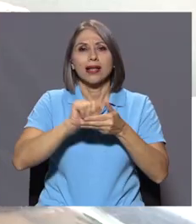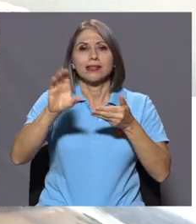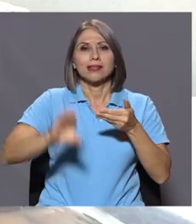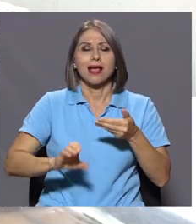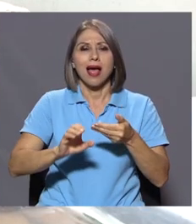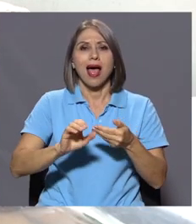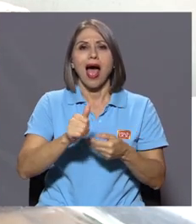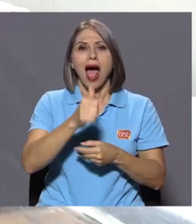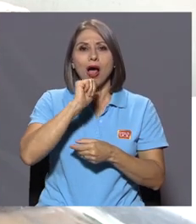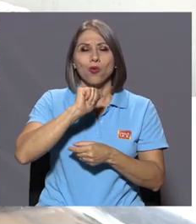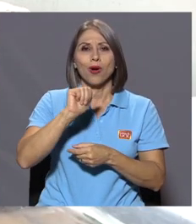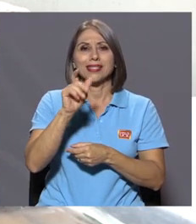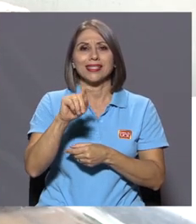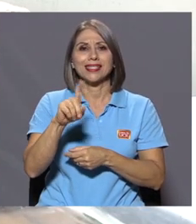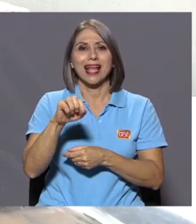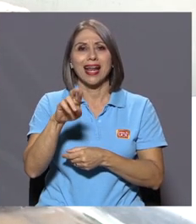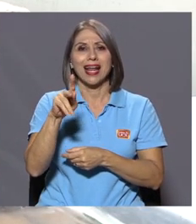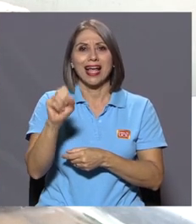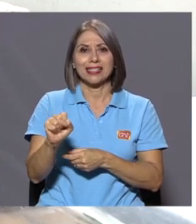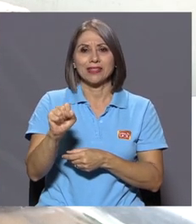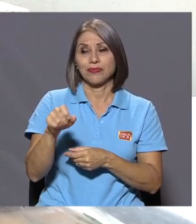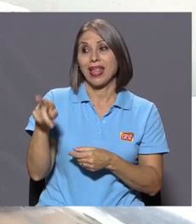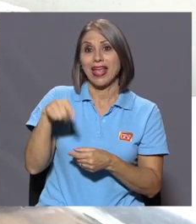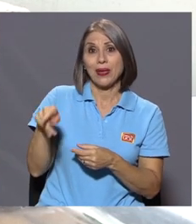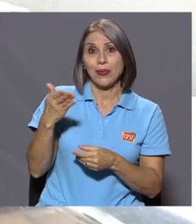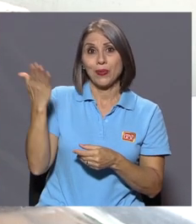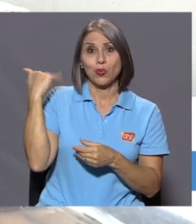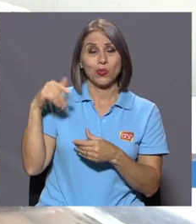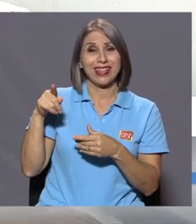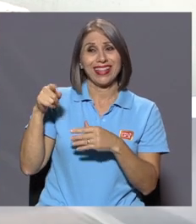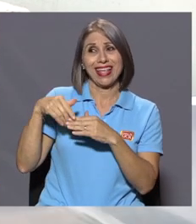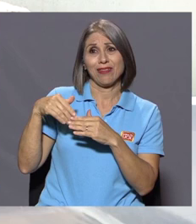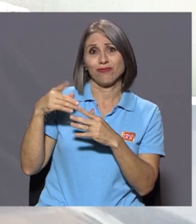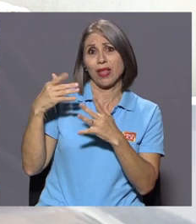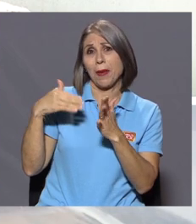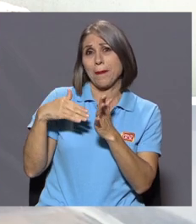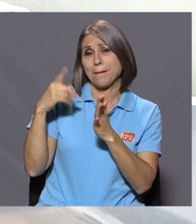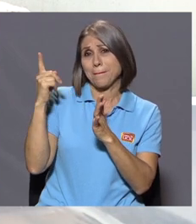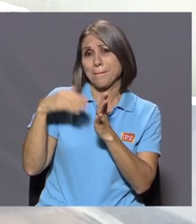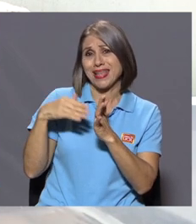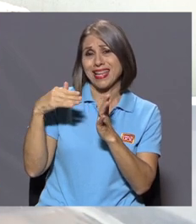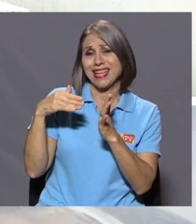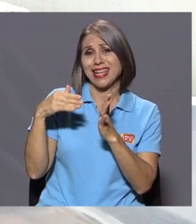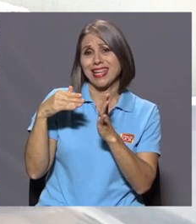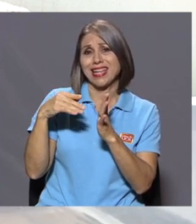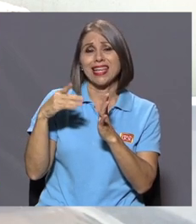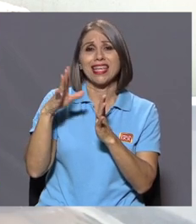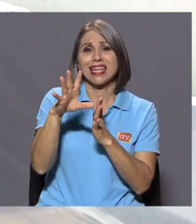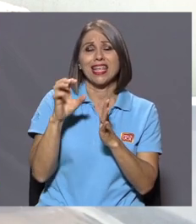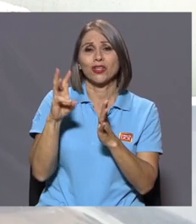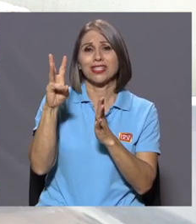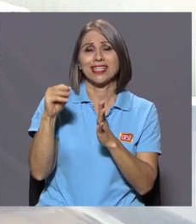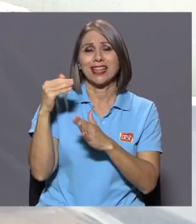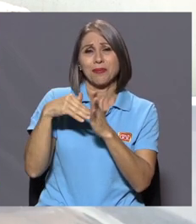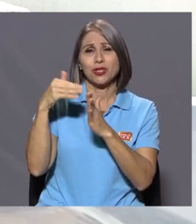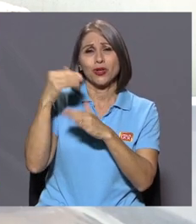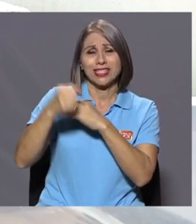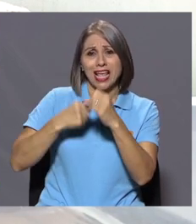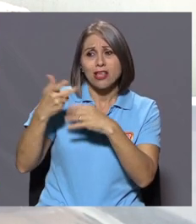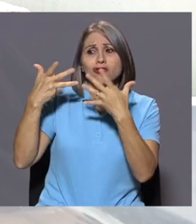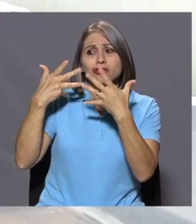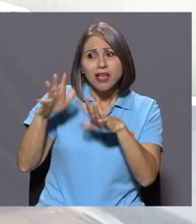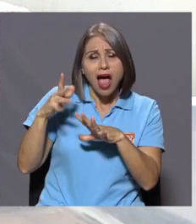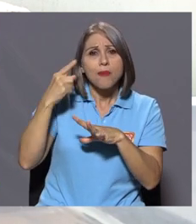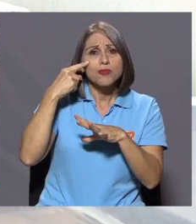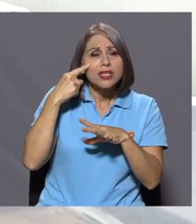dado de 3.560 millones de años es comparativo con otros meteoritos similares que se han visto caer y han sido estudiados